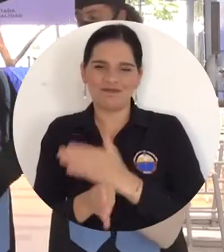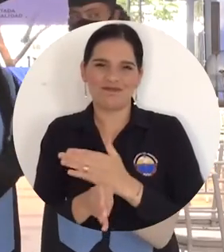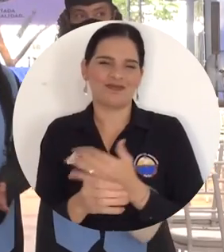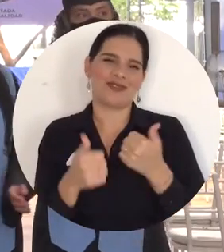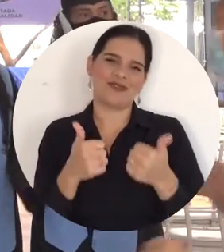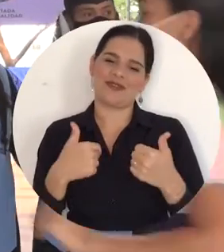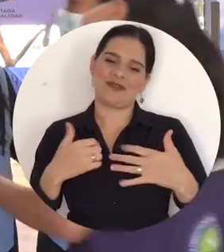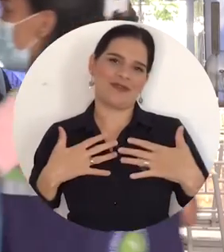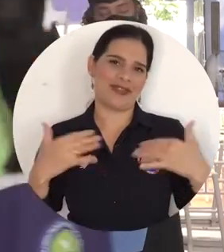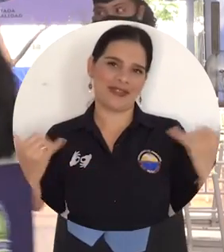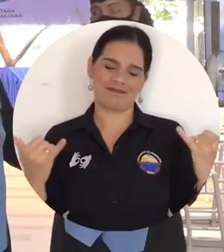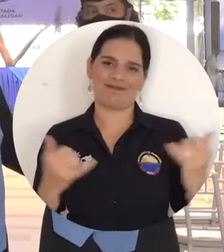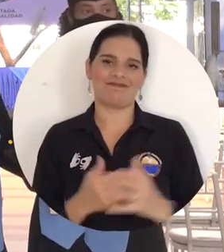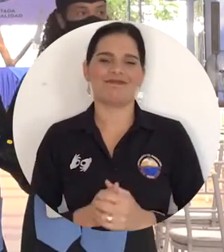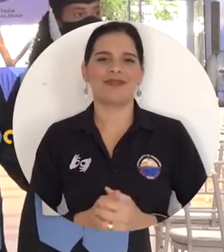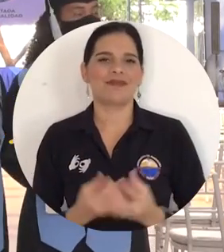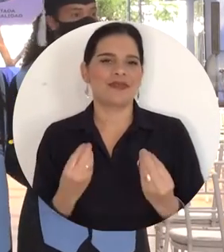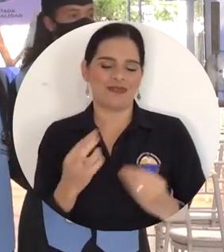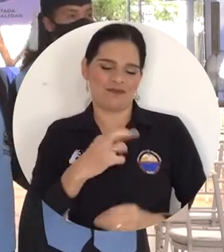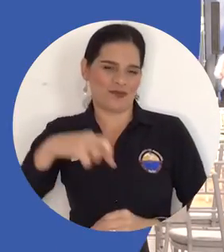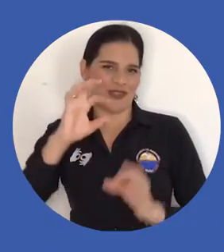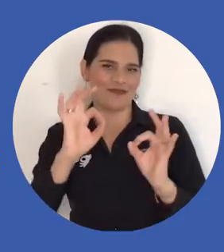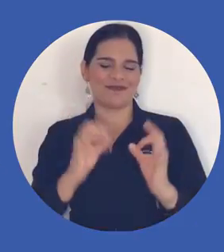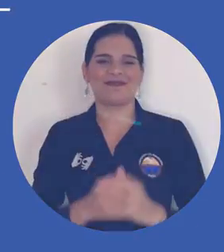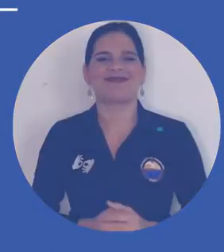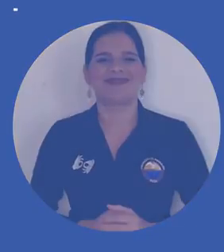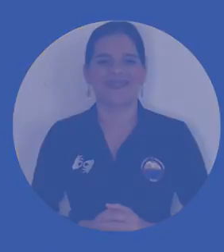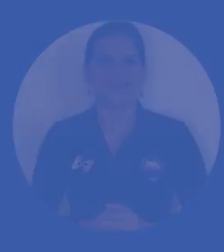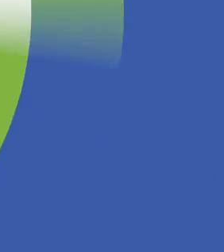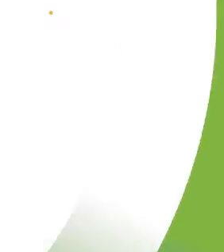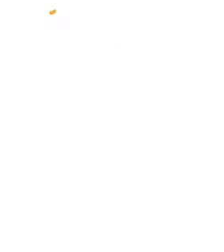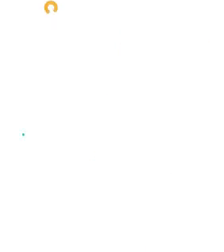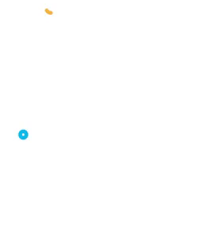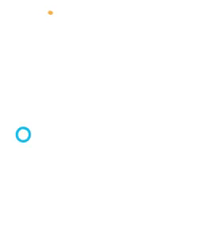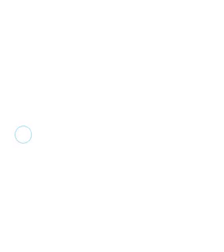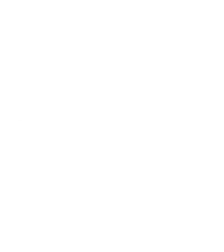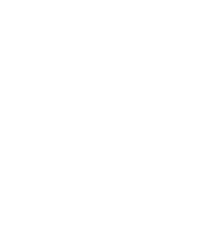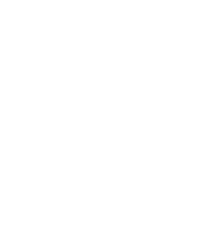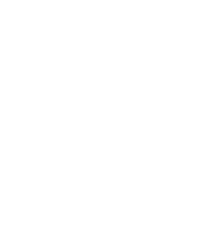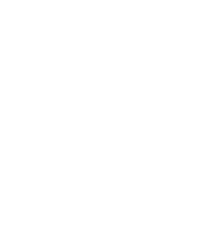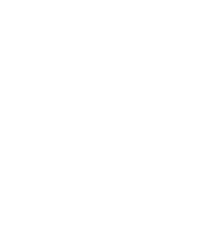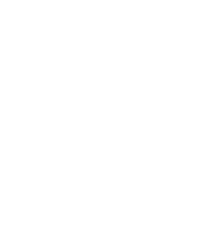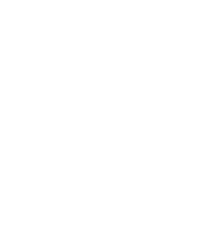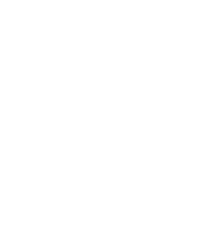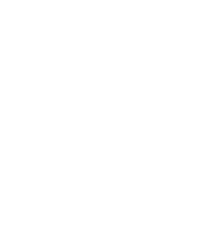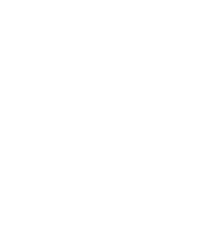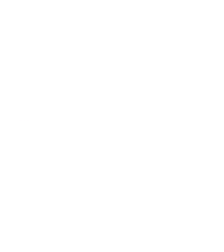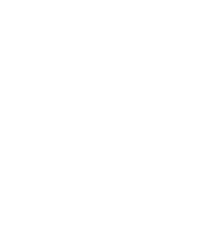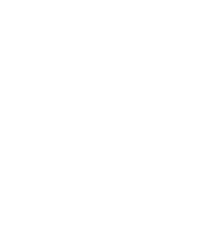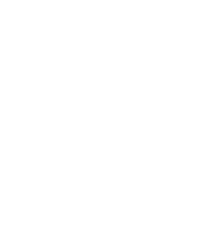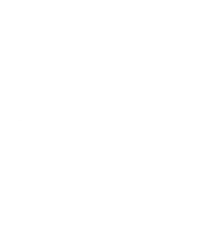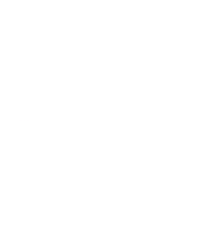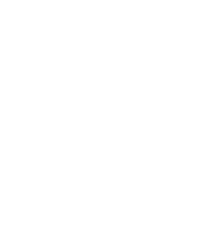continuar entonces feliz feliz para seguir creciendo profesionalmente universidad demanda neta aún más